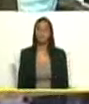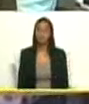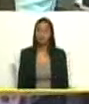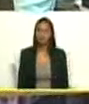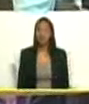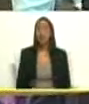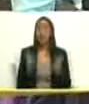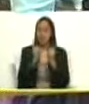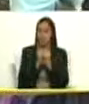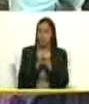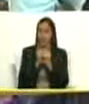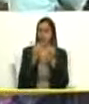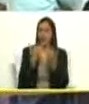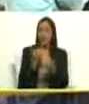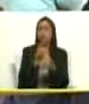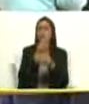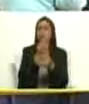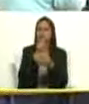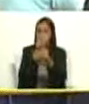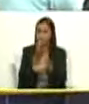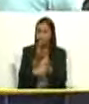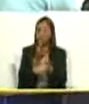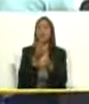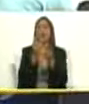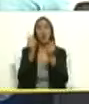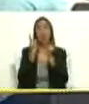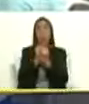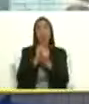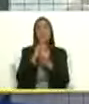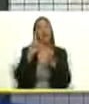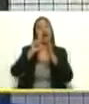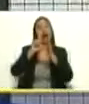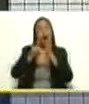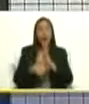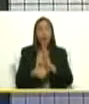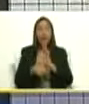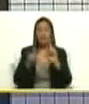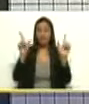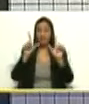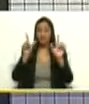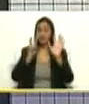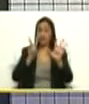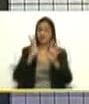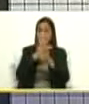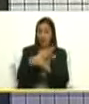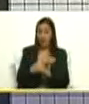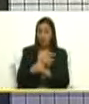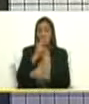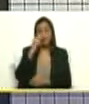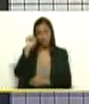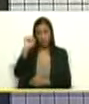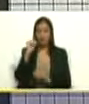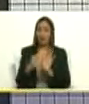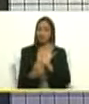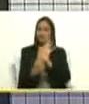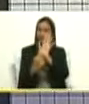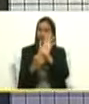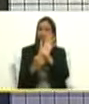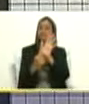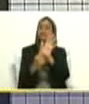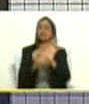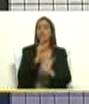lanzar todo lo que va para el programa de ahora a las 7 Así que vamos combinando con